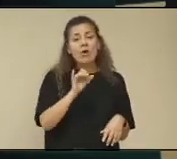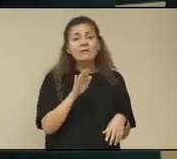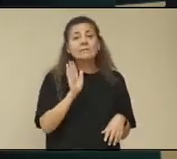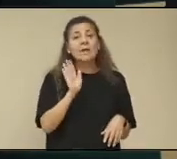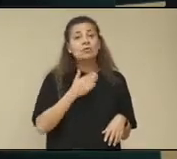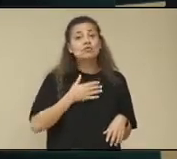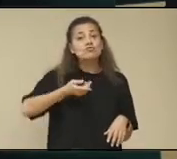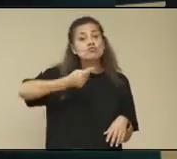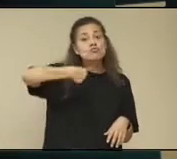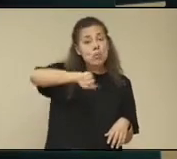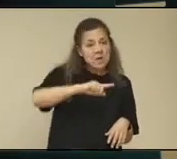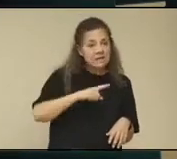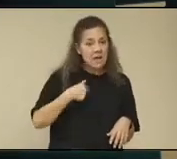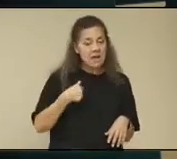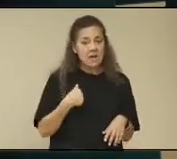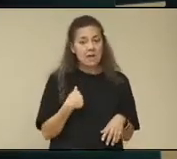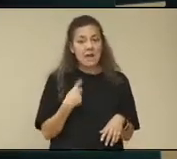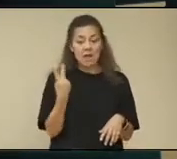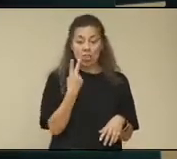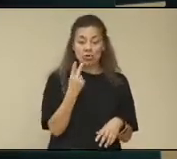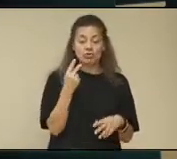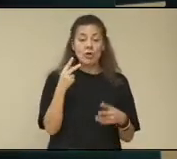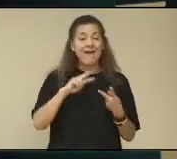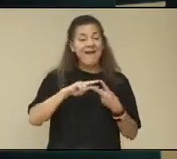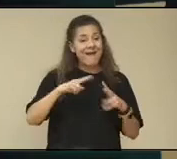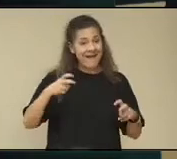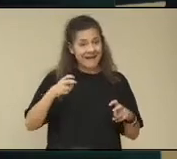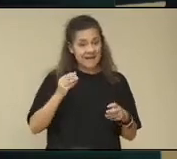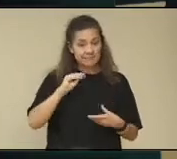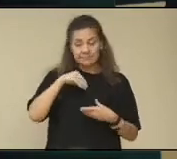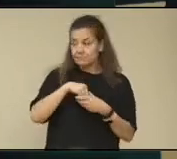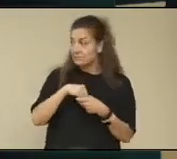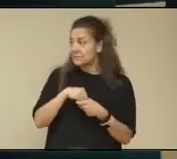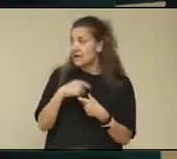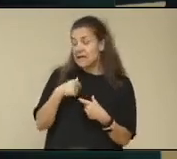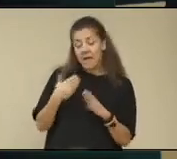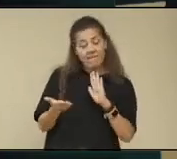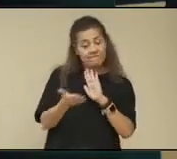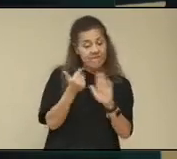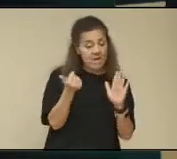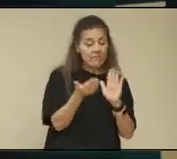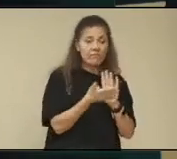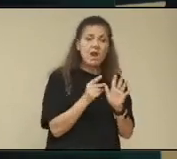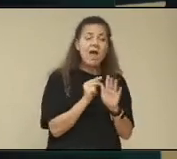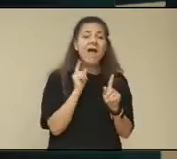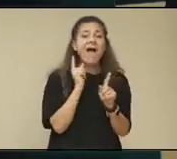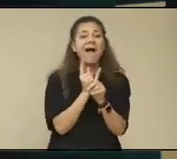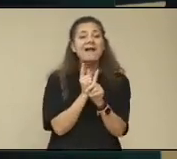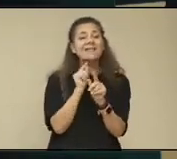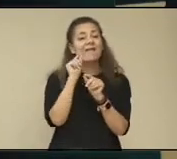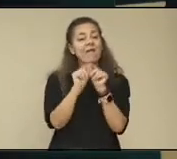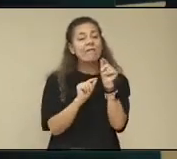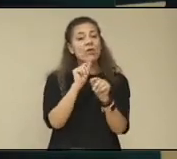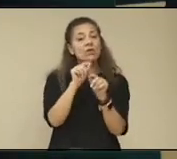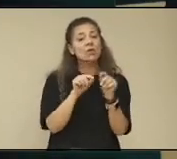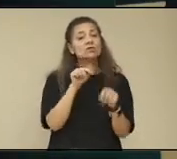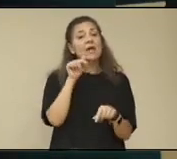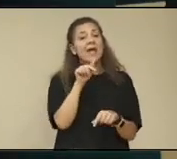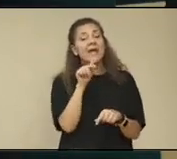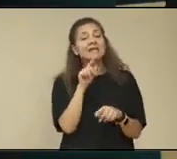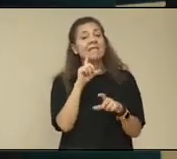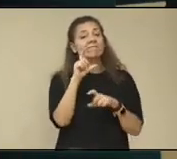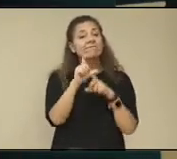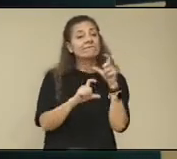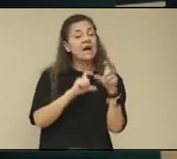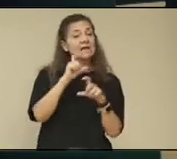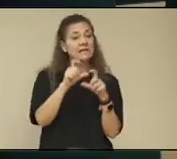nuestra, la inactivada, con 2 genes que hay de lecciones, que no he hablado, se han quitado los antibióticos, esa vacuna, esa bacteria